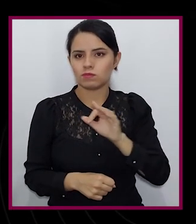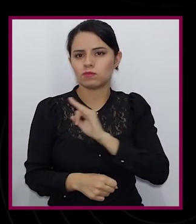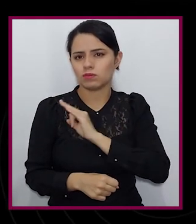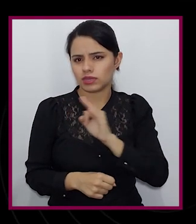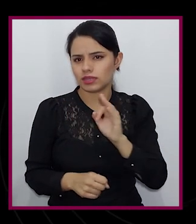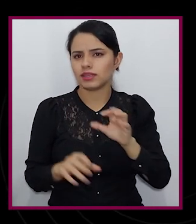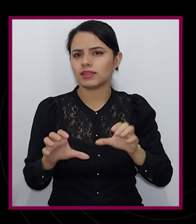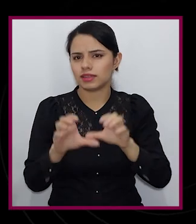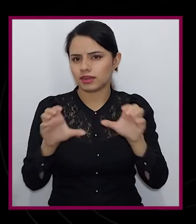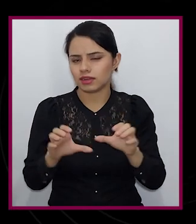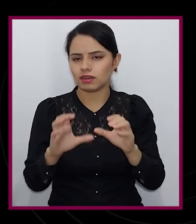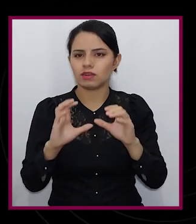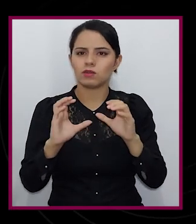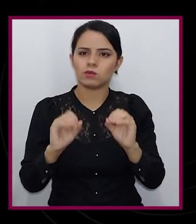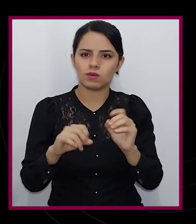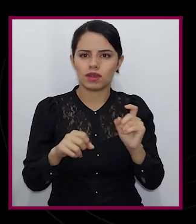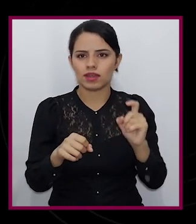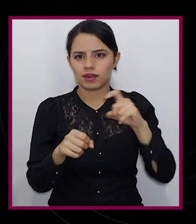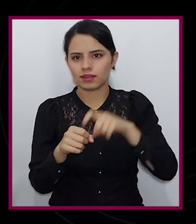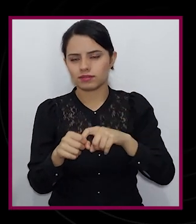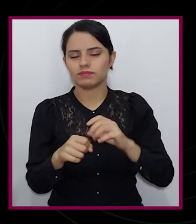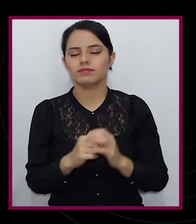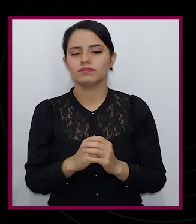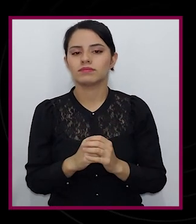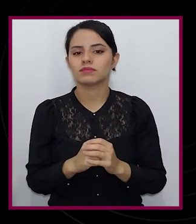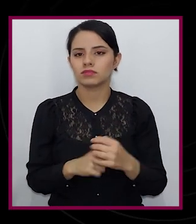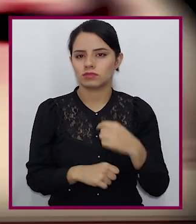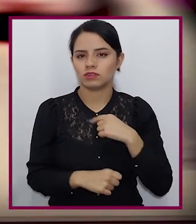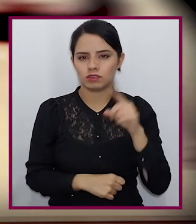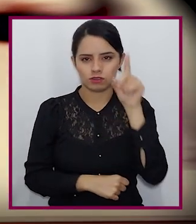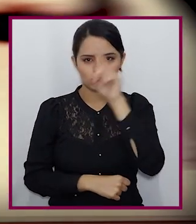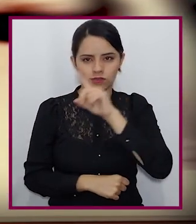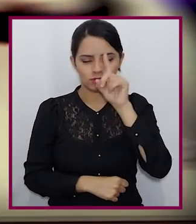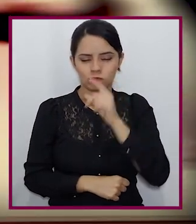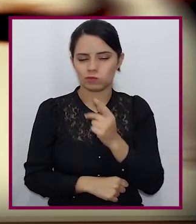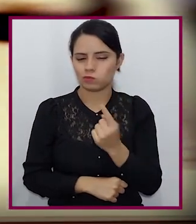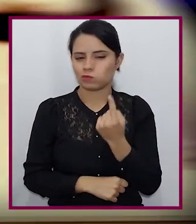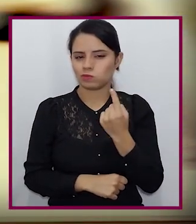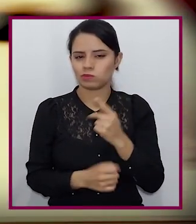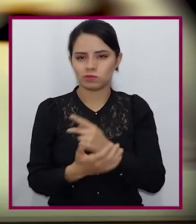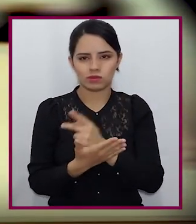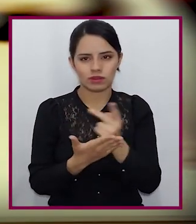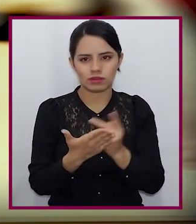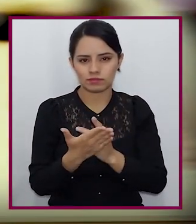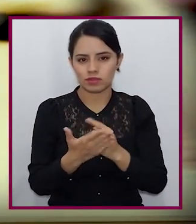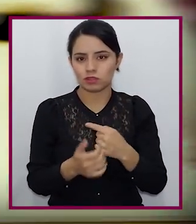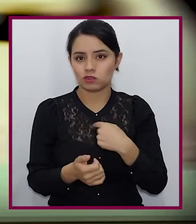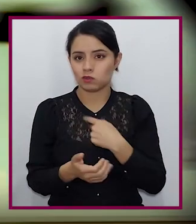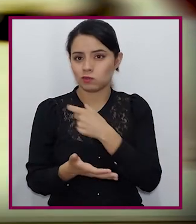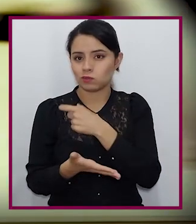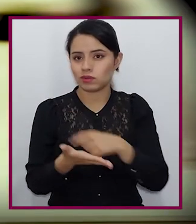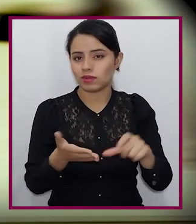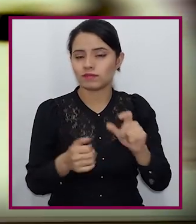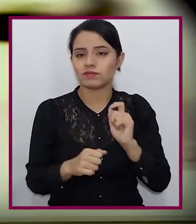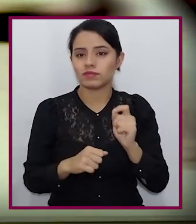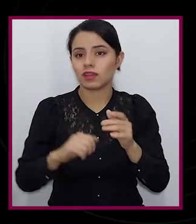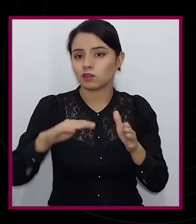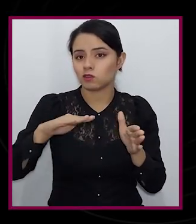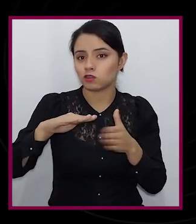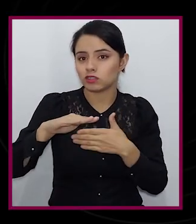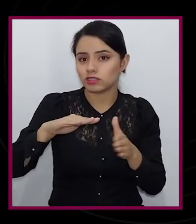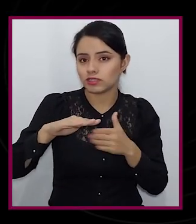agregadores de podcast favoritos. Y en particular les quiero recomendar uno que está buenísimo, que me encontré por ahí, que es La Cocina del